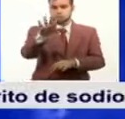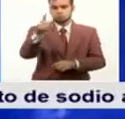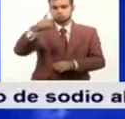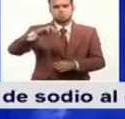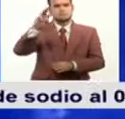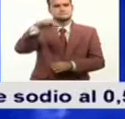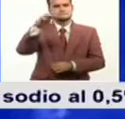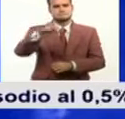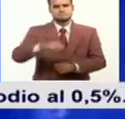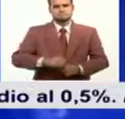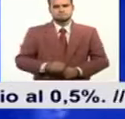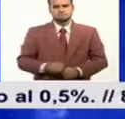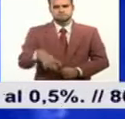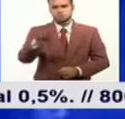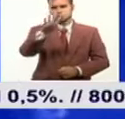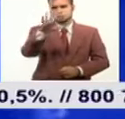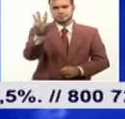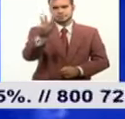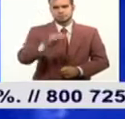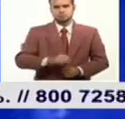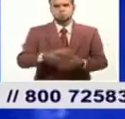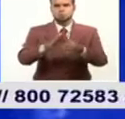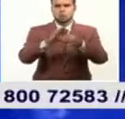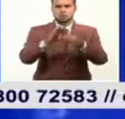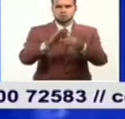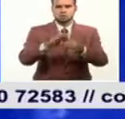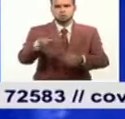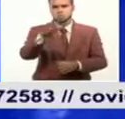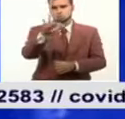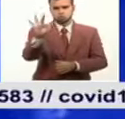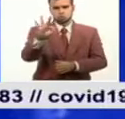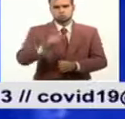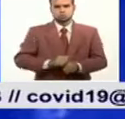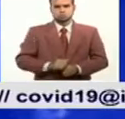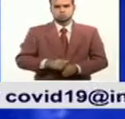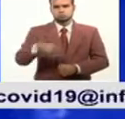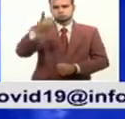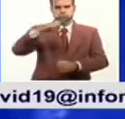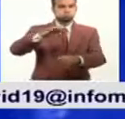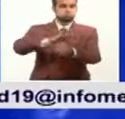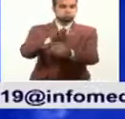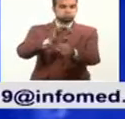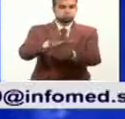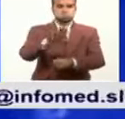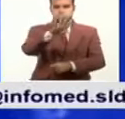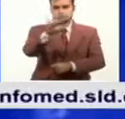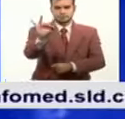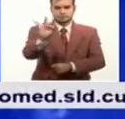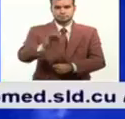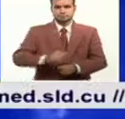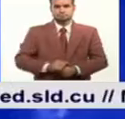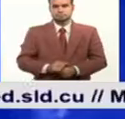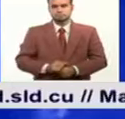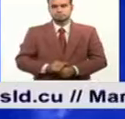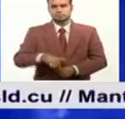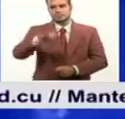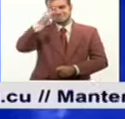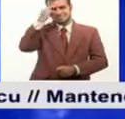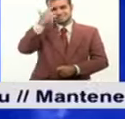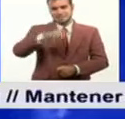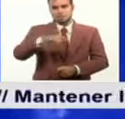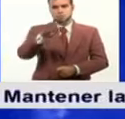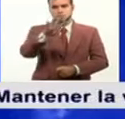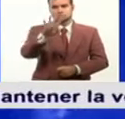Marianao 53, Guanabacoa 48, Arroyo Naranjo 47, La